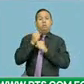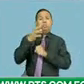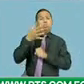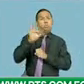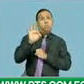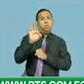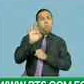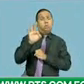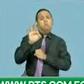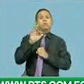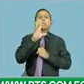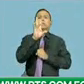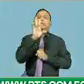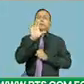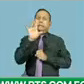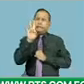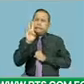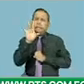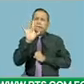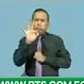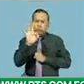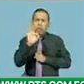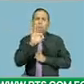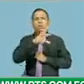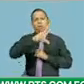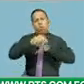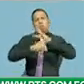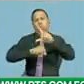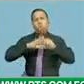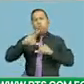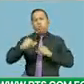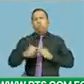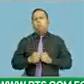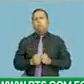79 de estos delitos. Informó Jorge Salazar.